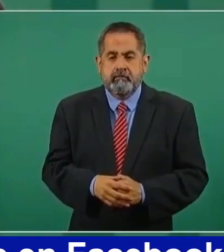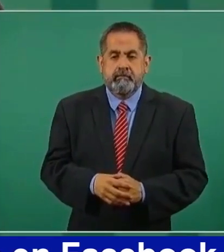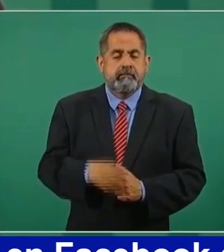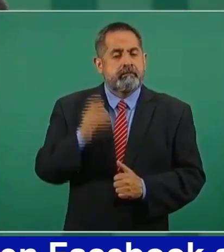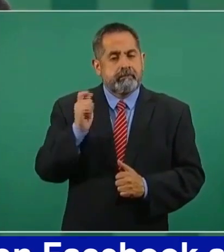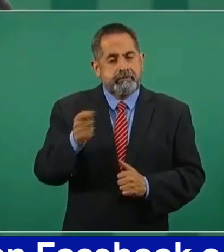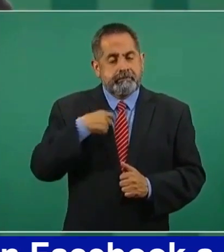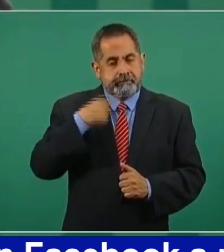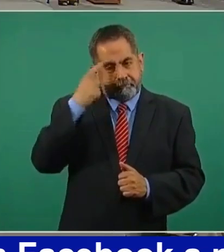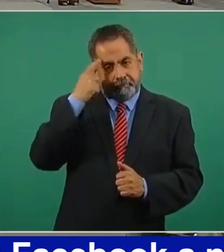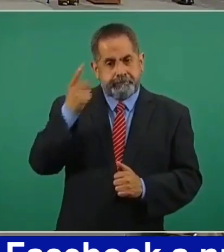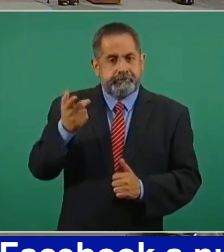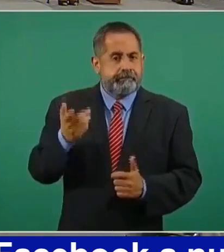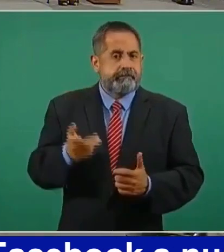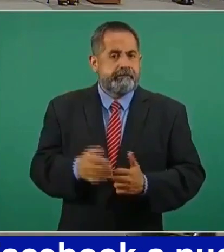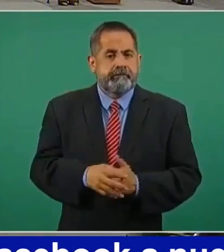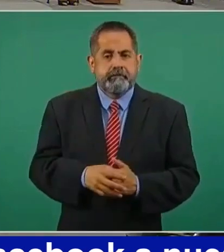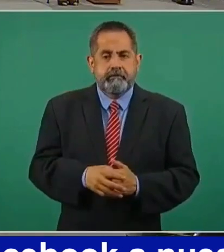Entonces,